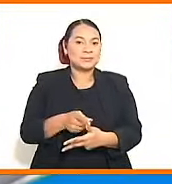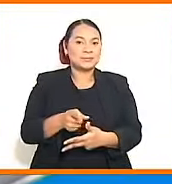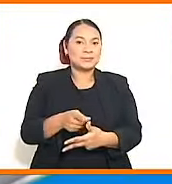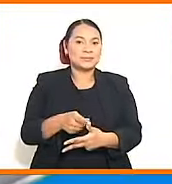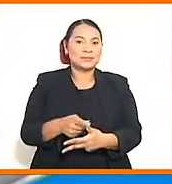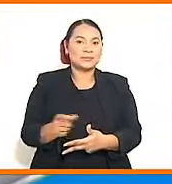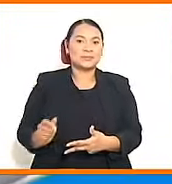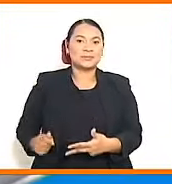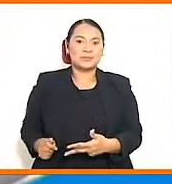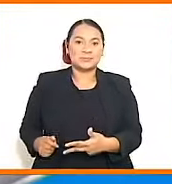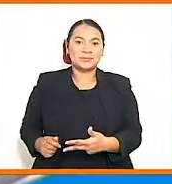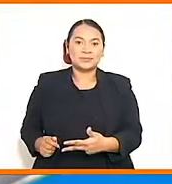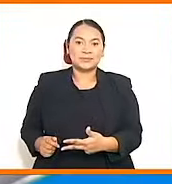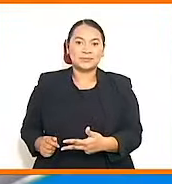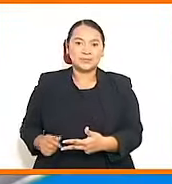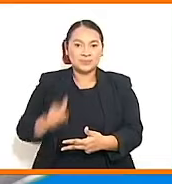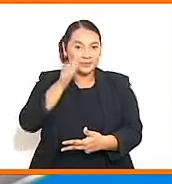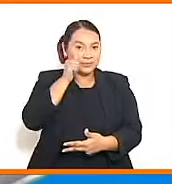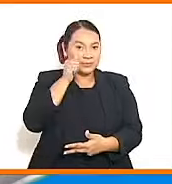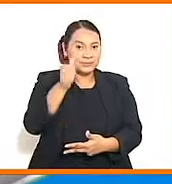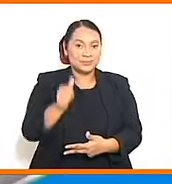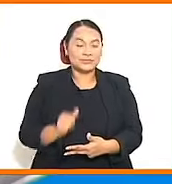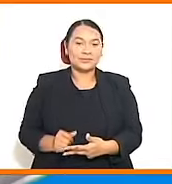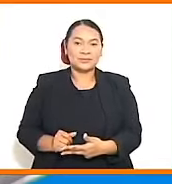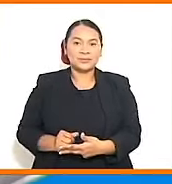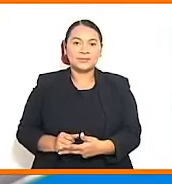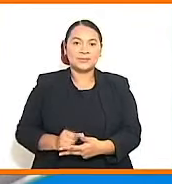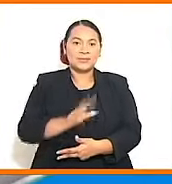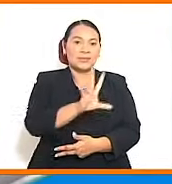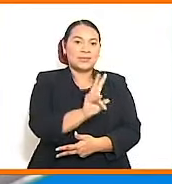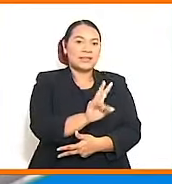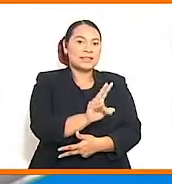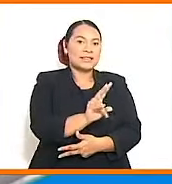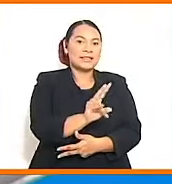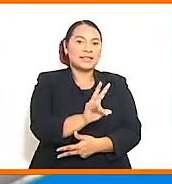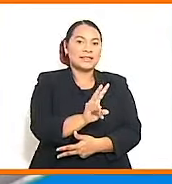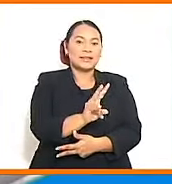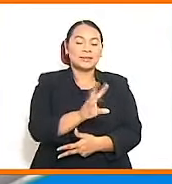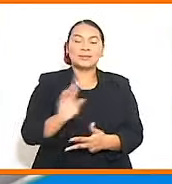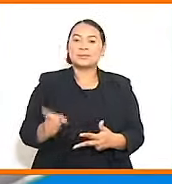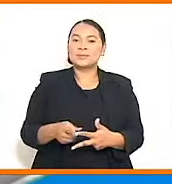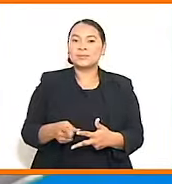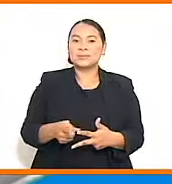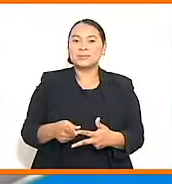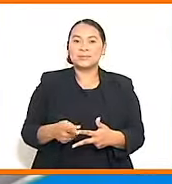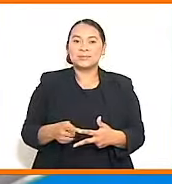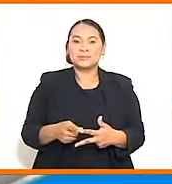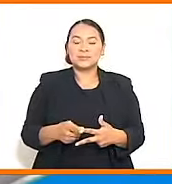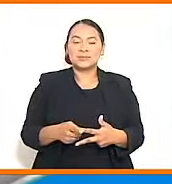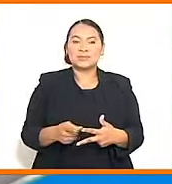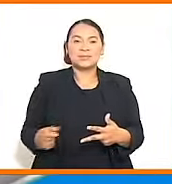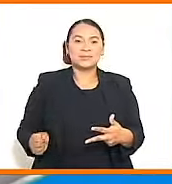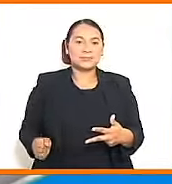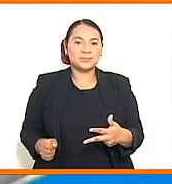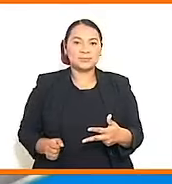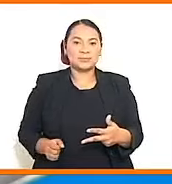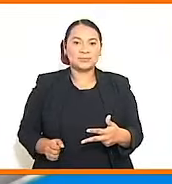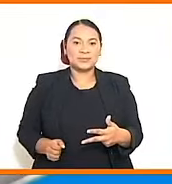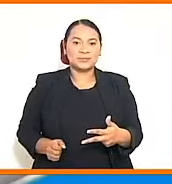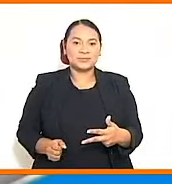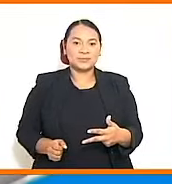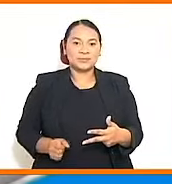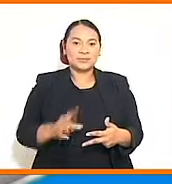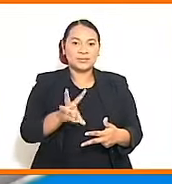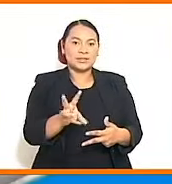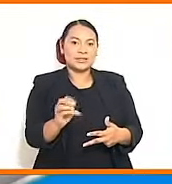ganador y este, atentos, el 17, segundo número seleccionado para Pega 3 y este es el